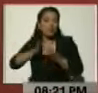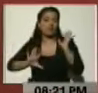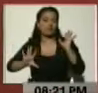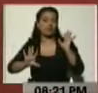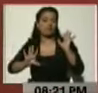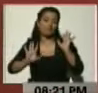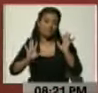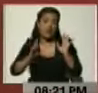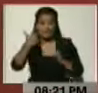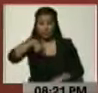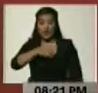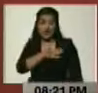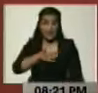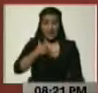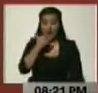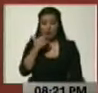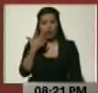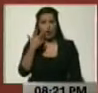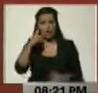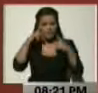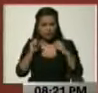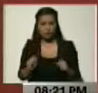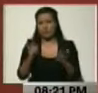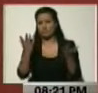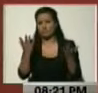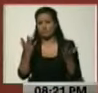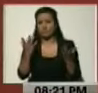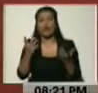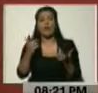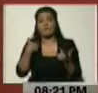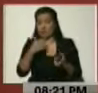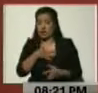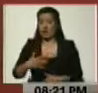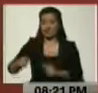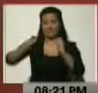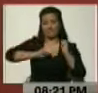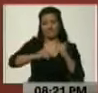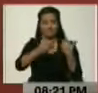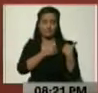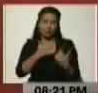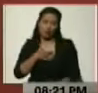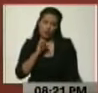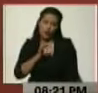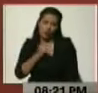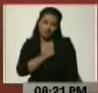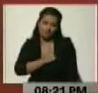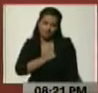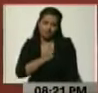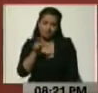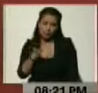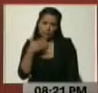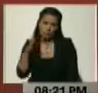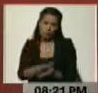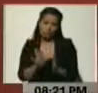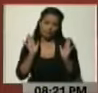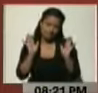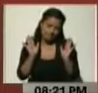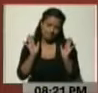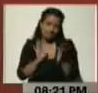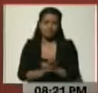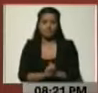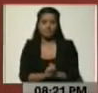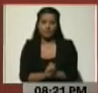la profesión que va a desempeñar, pues, para las tareas que va a desempeñar. Lo lamentamos profundamente. Ha ocurrido en